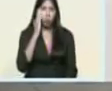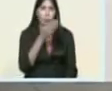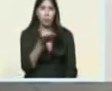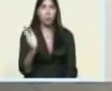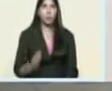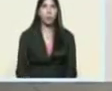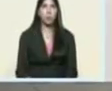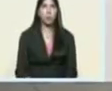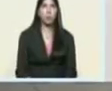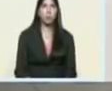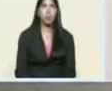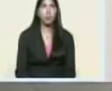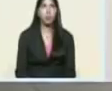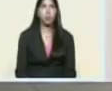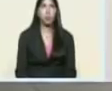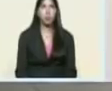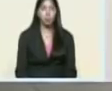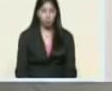pueblo.